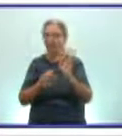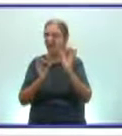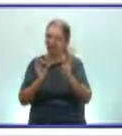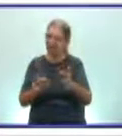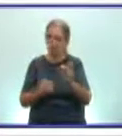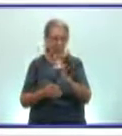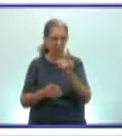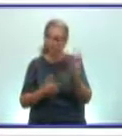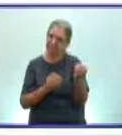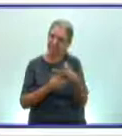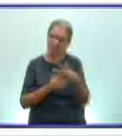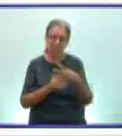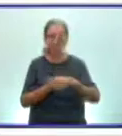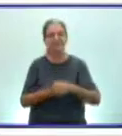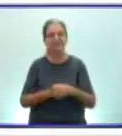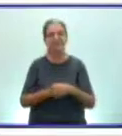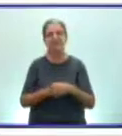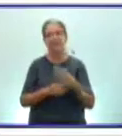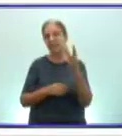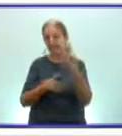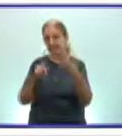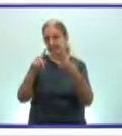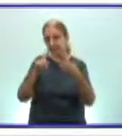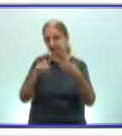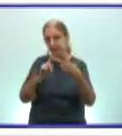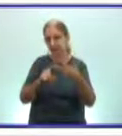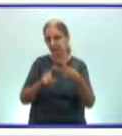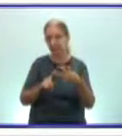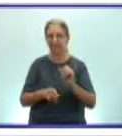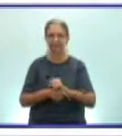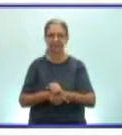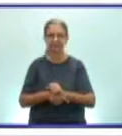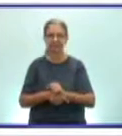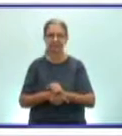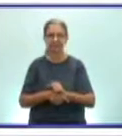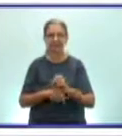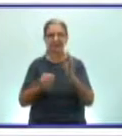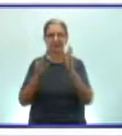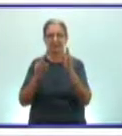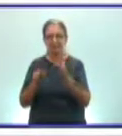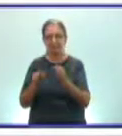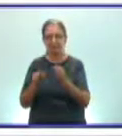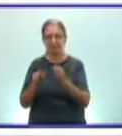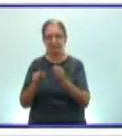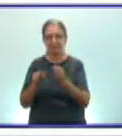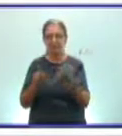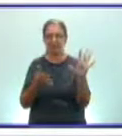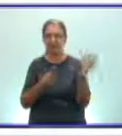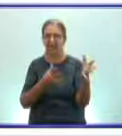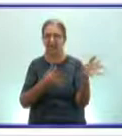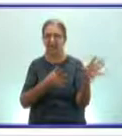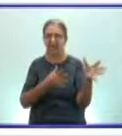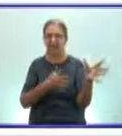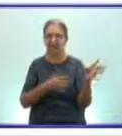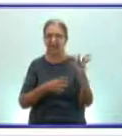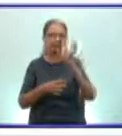la segunda. La frecuencia relativa correspondiente a los 32 grados Celsius